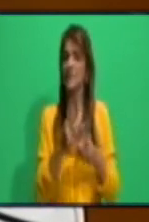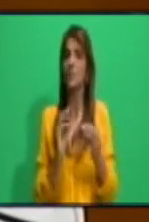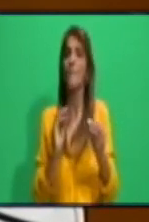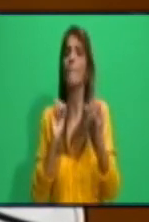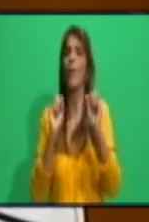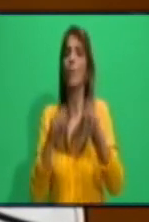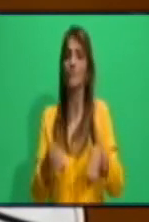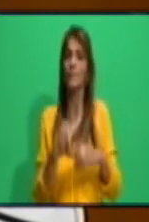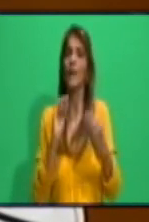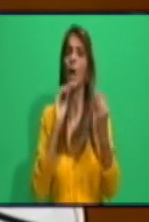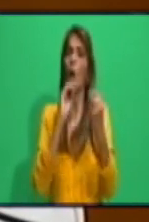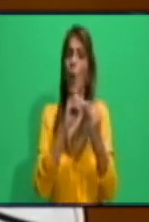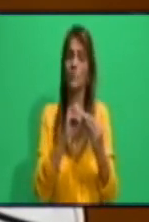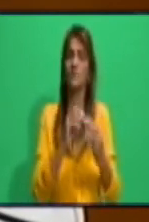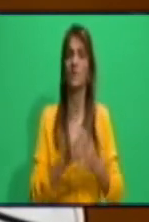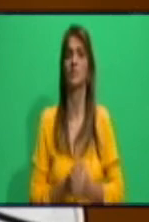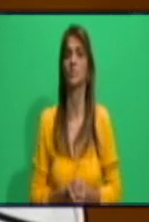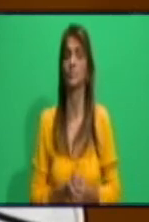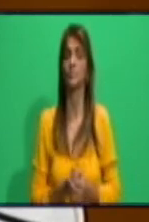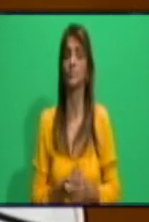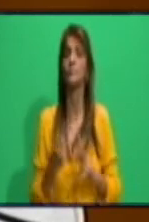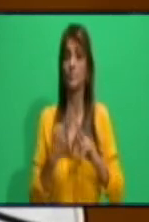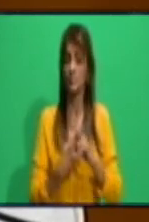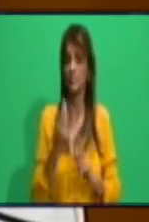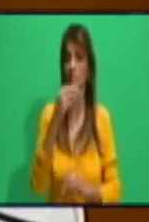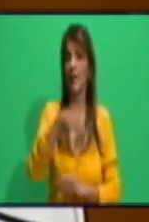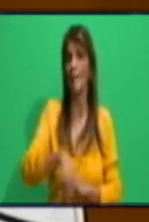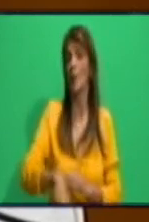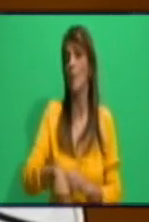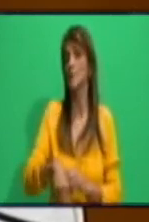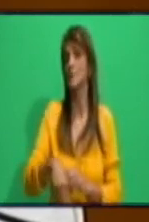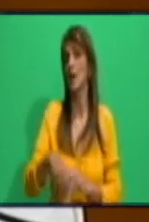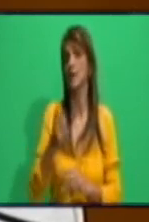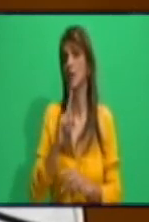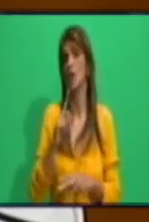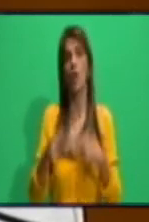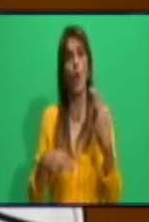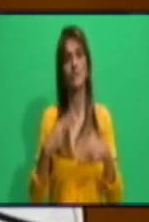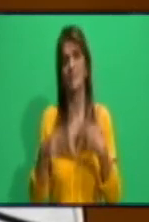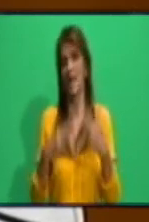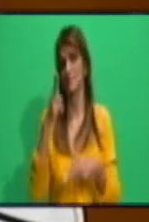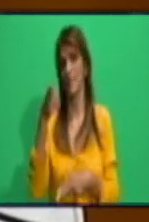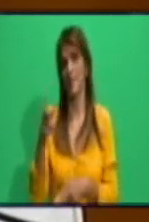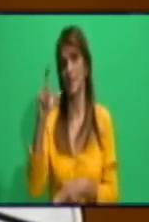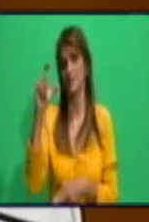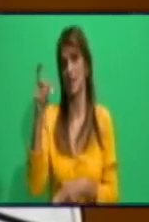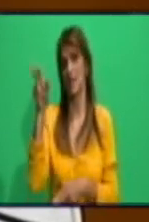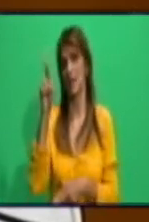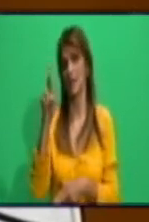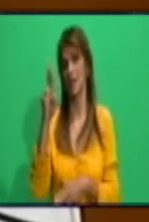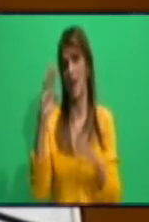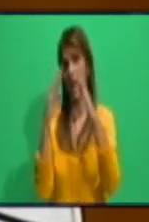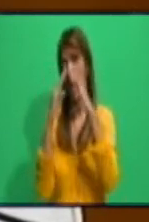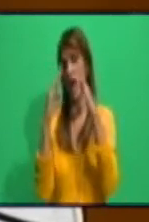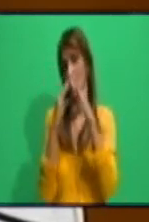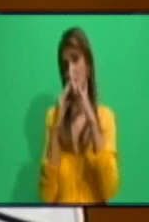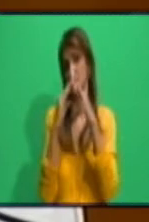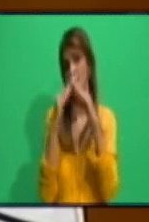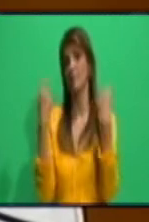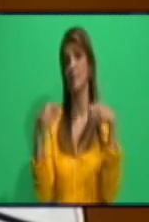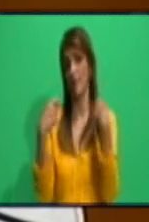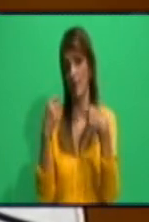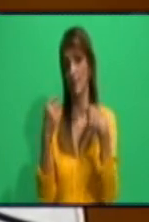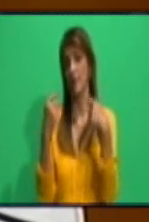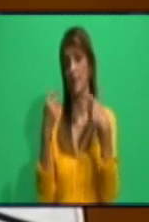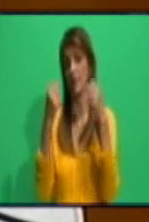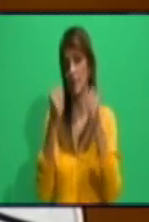aprovechar también para decir que no se le hace PCR en las casas a las personas porque debe estar ingresado en un centro de